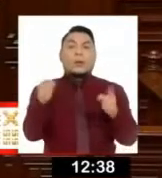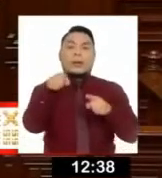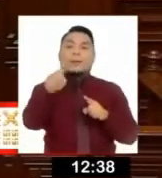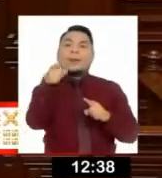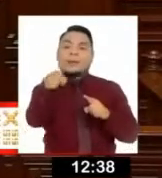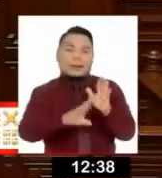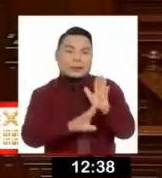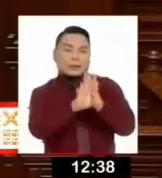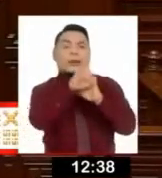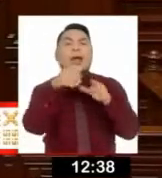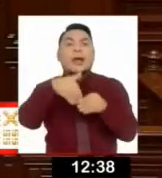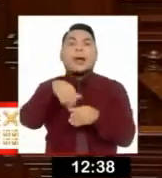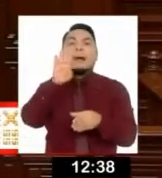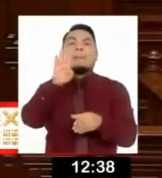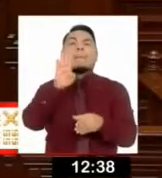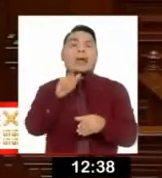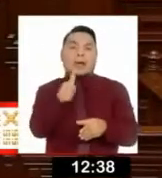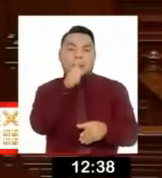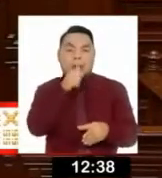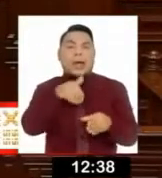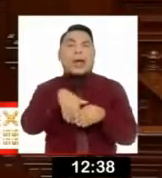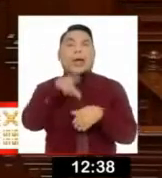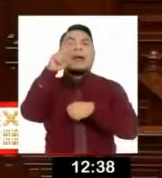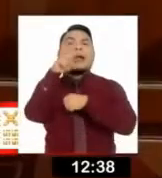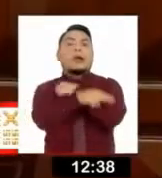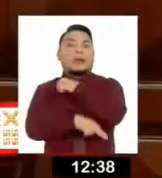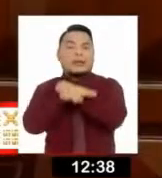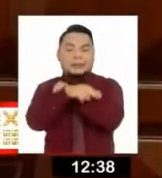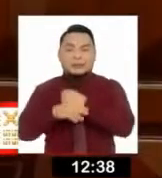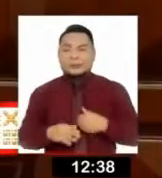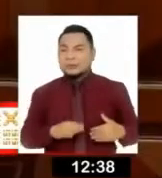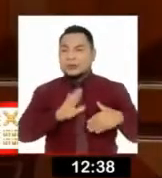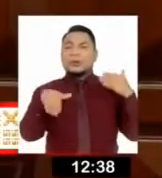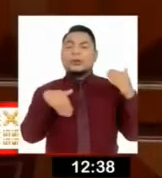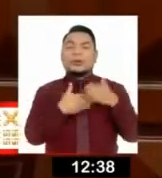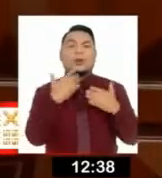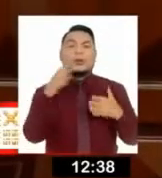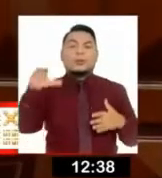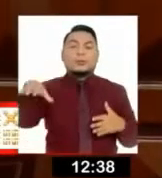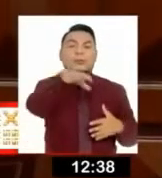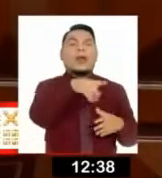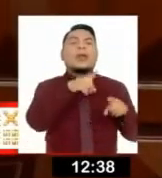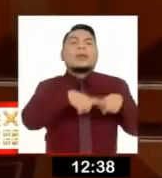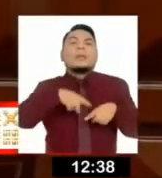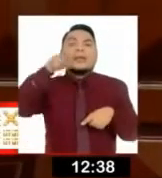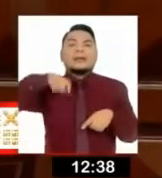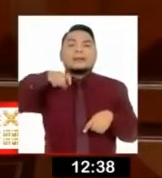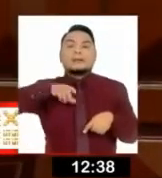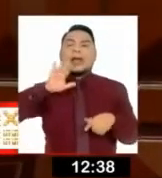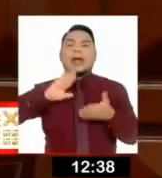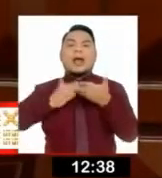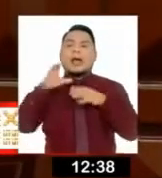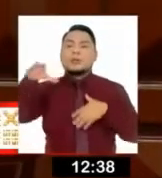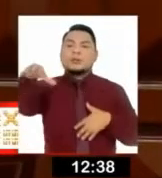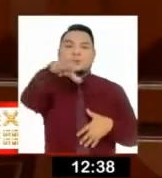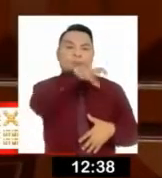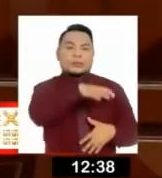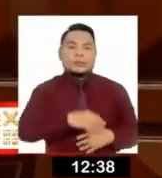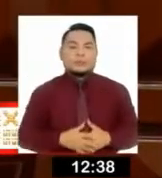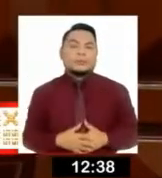municipales y banca privada y el Banco de la Nación, con topes diferenciados según el requerimiento de cada rubro y